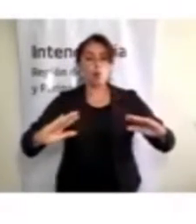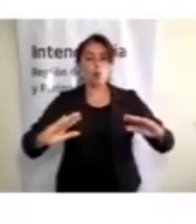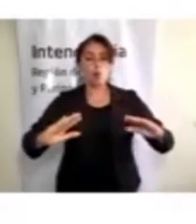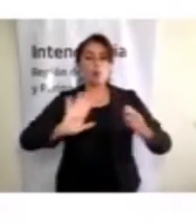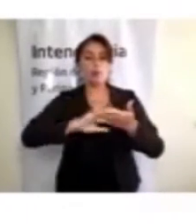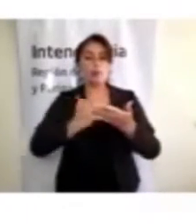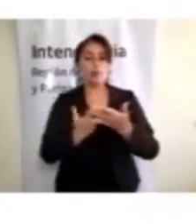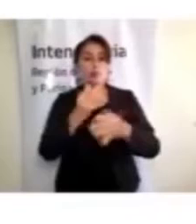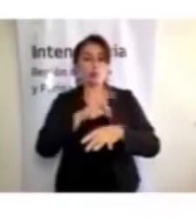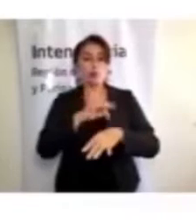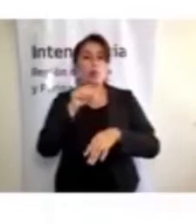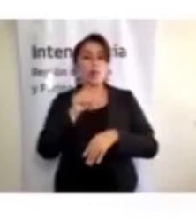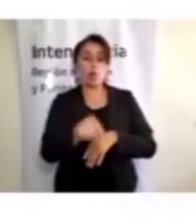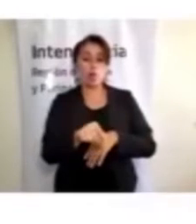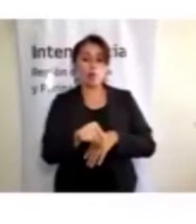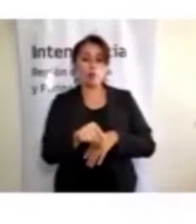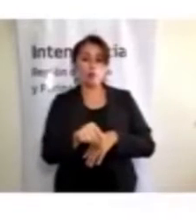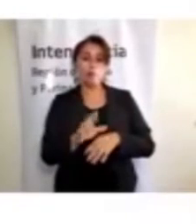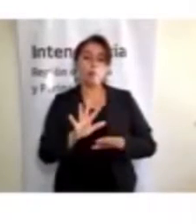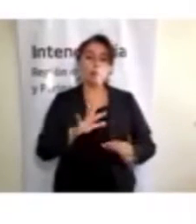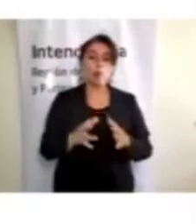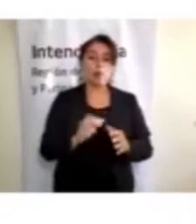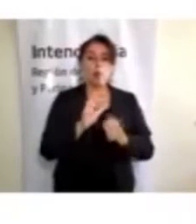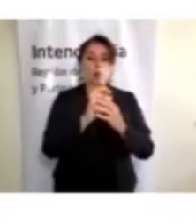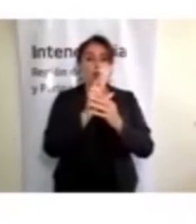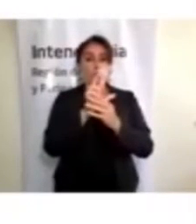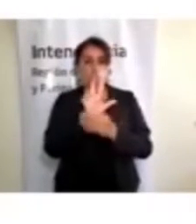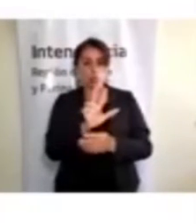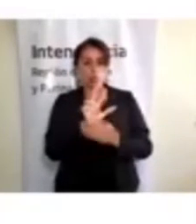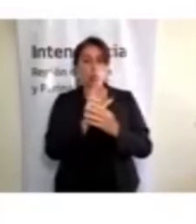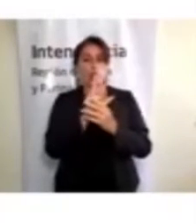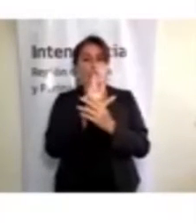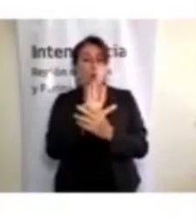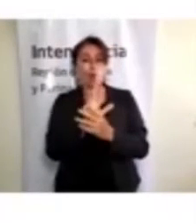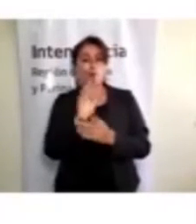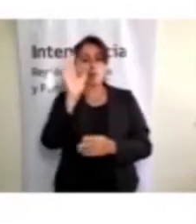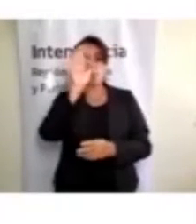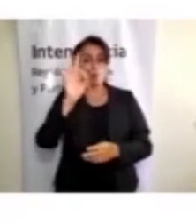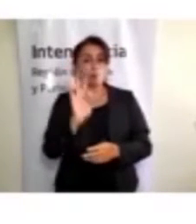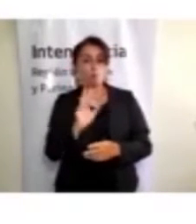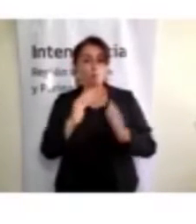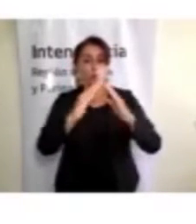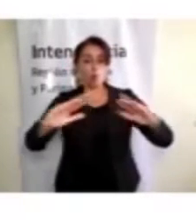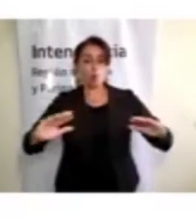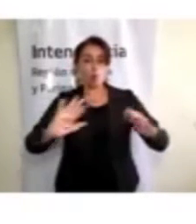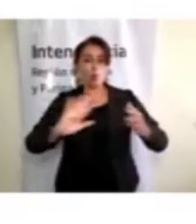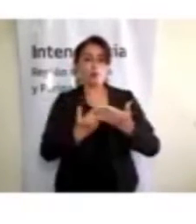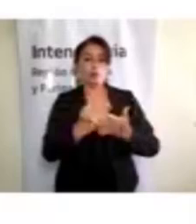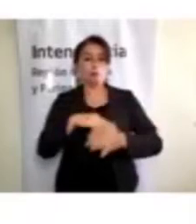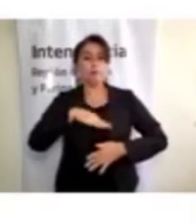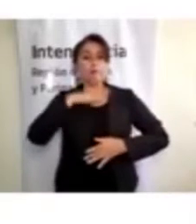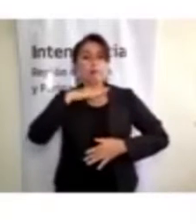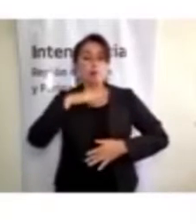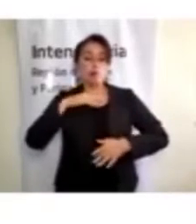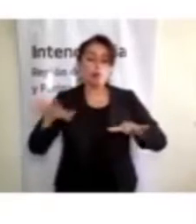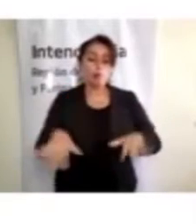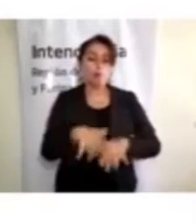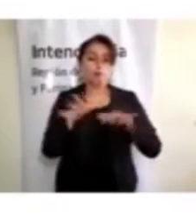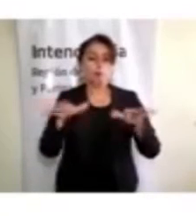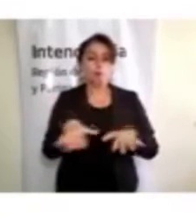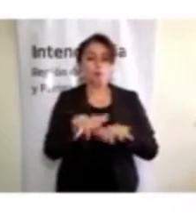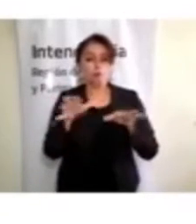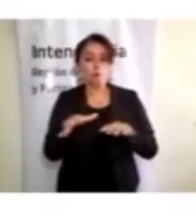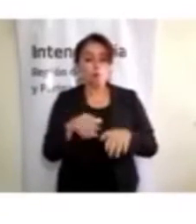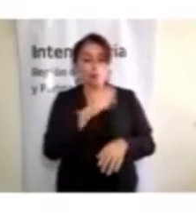sanitarias hoy día tenemos una cobertura del 89% en residencias sanitarias. Seguimos haciendo esfuerzo para que